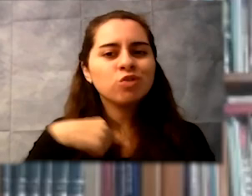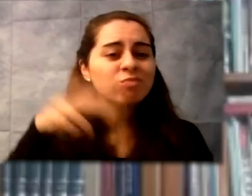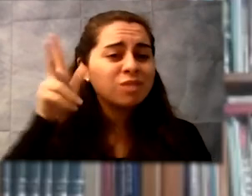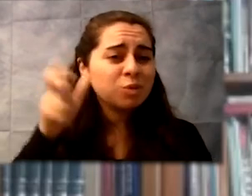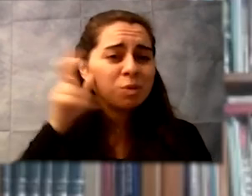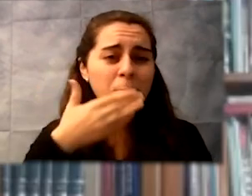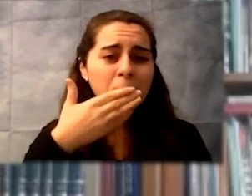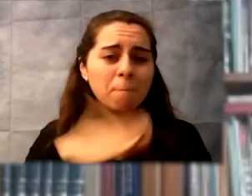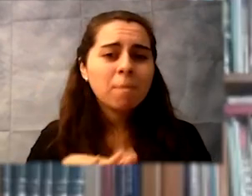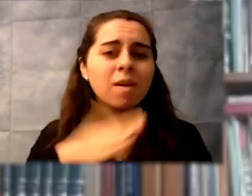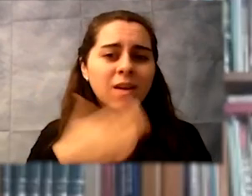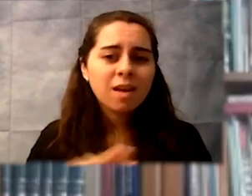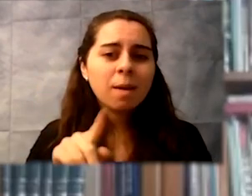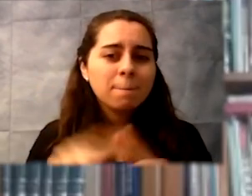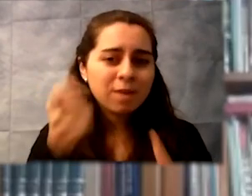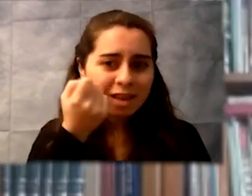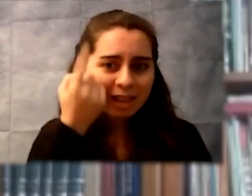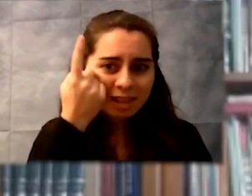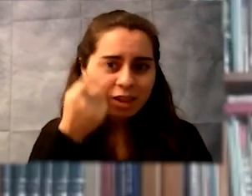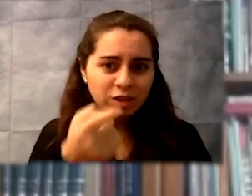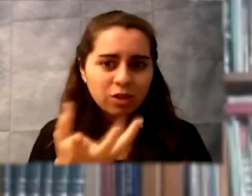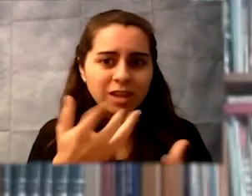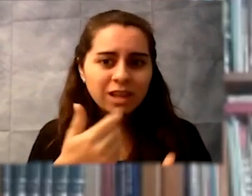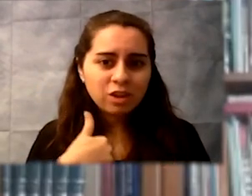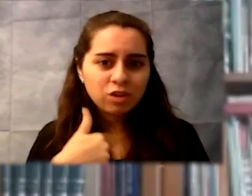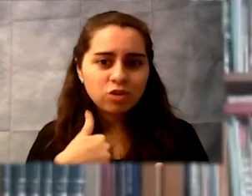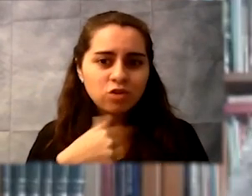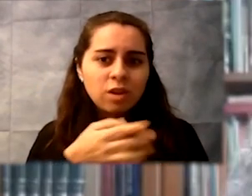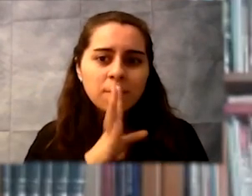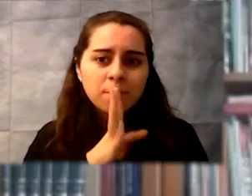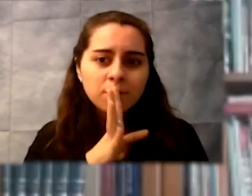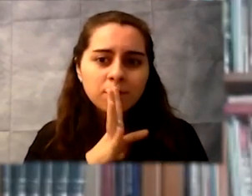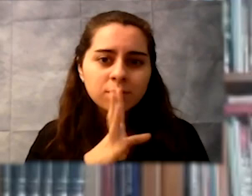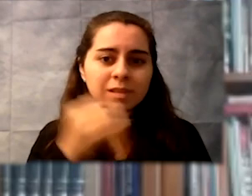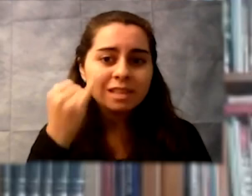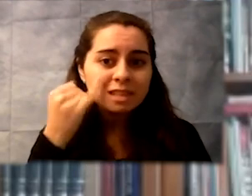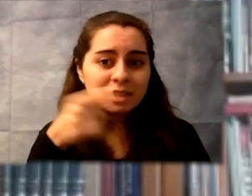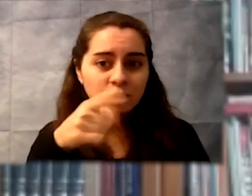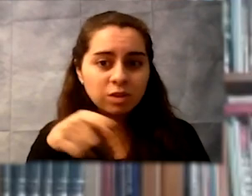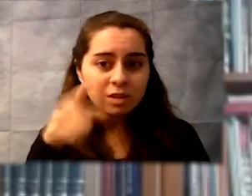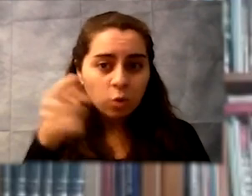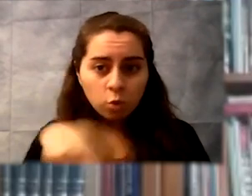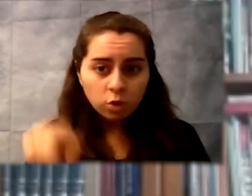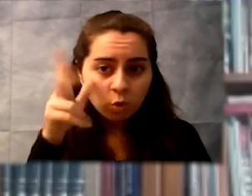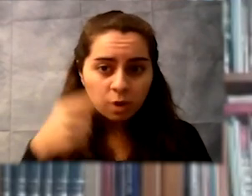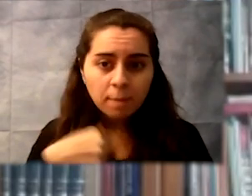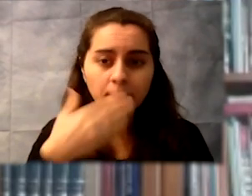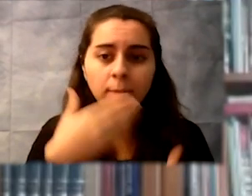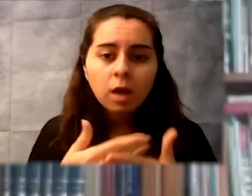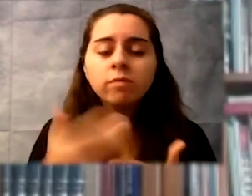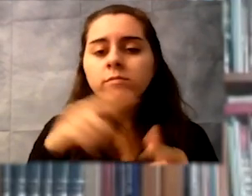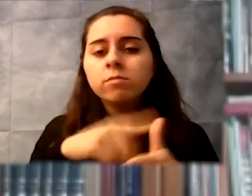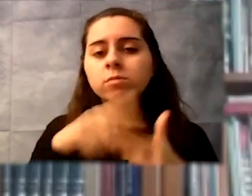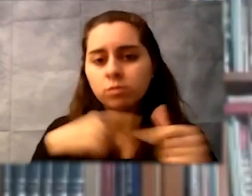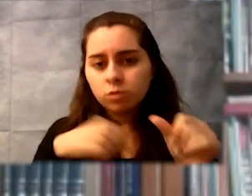pero entiendo que me estás pidiendo que reaccione. Si ustedes me escuchan bien, pues continúo. ¿Sí? Antes